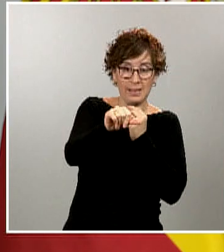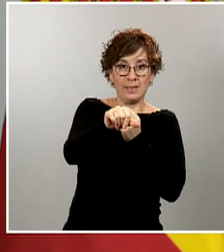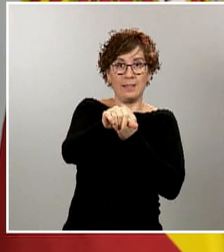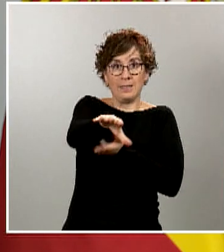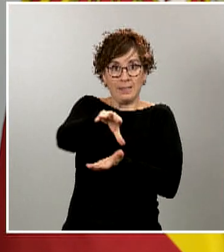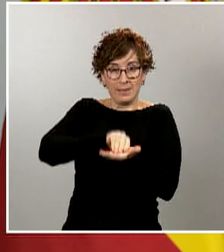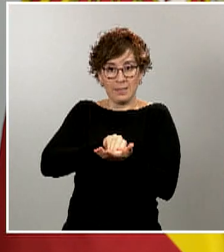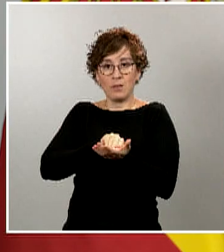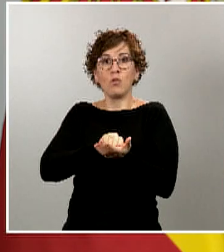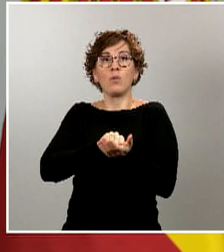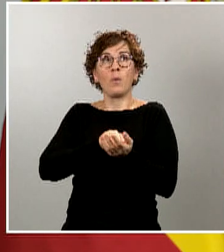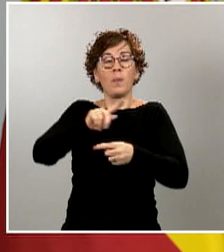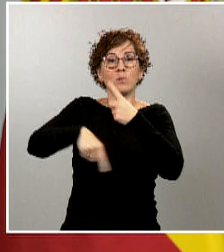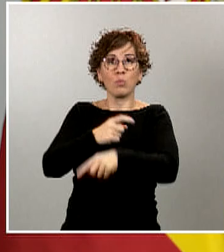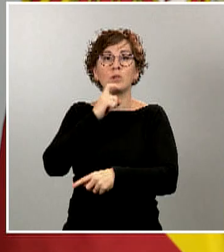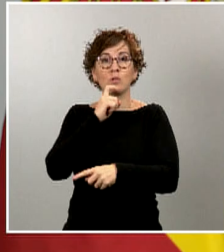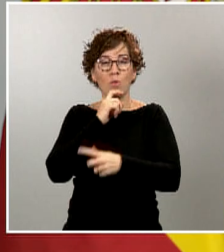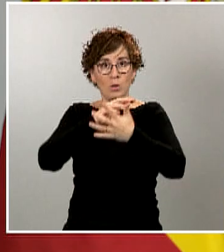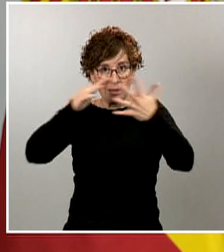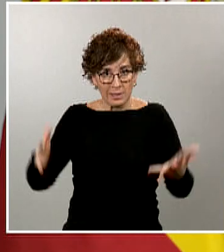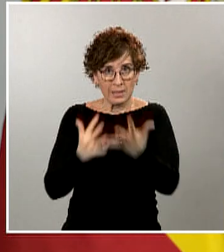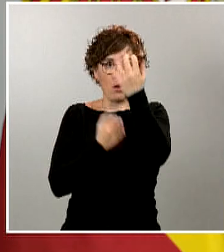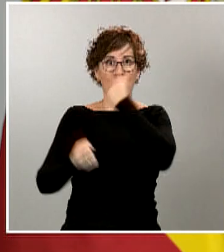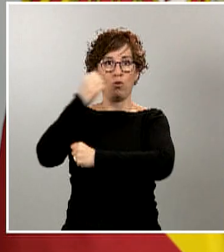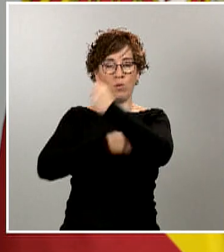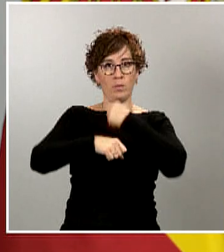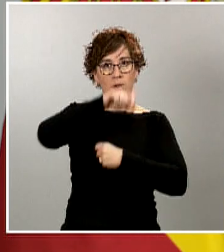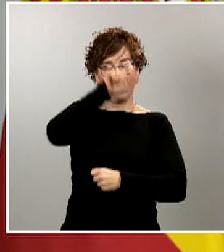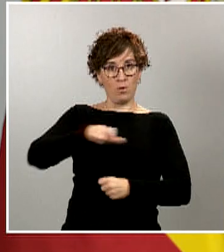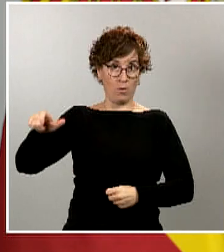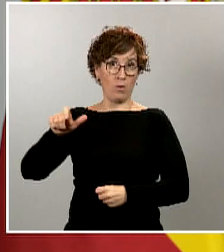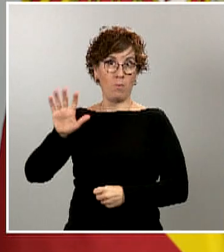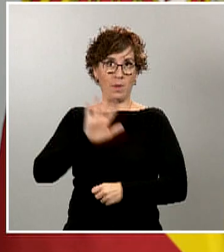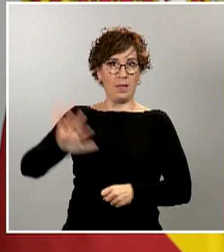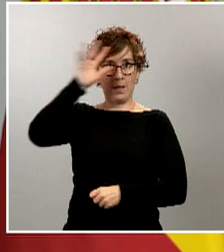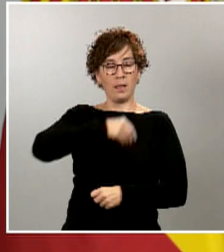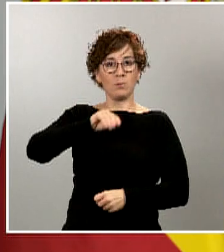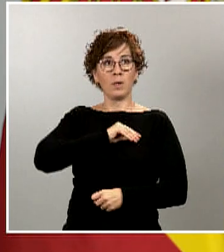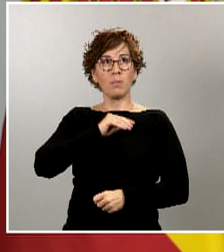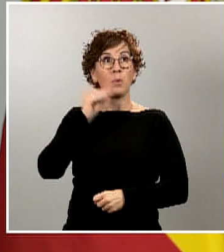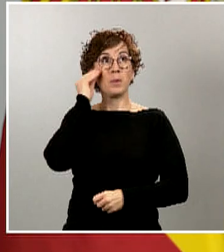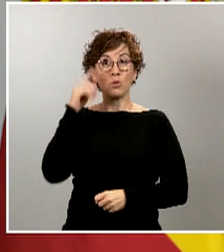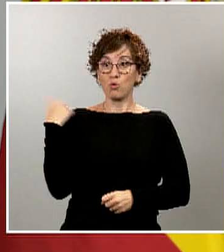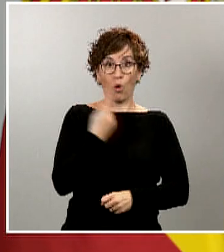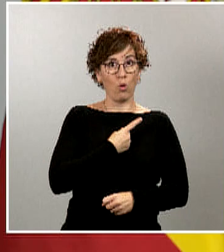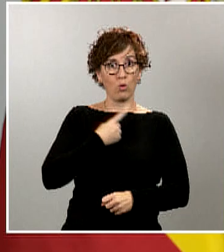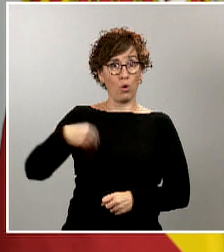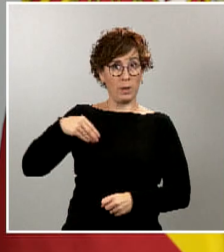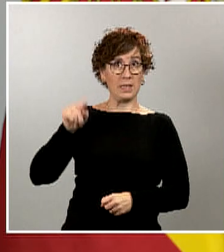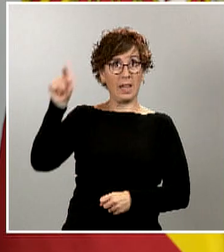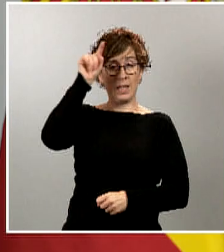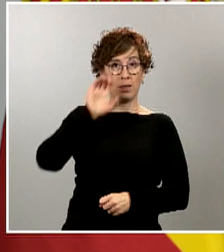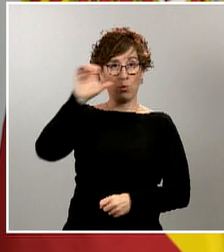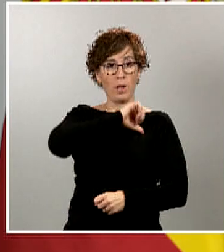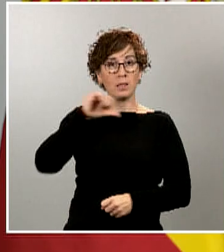económico de España. Hoy yo creo que todos los presidentes de comunidades autónomas han estado ellos con el Gobierno en esa